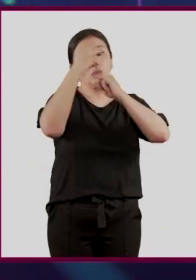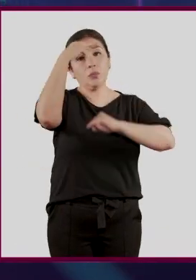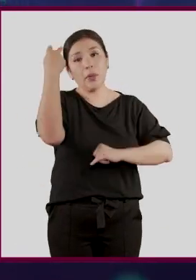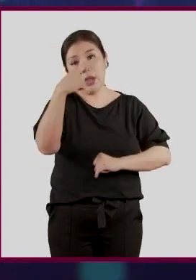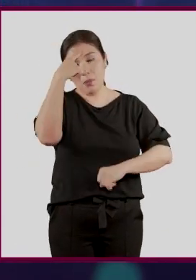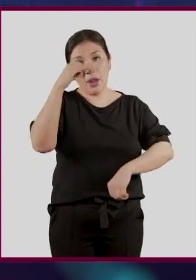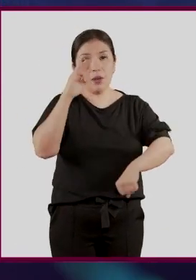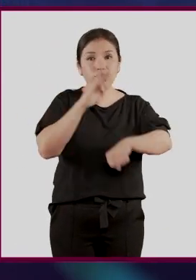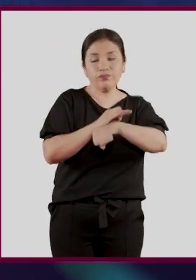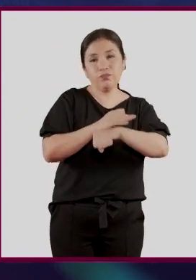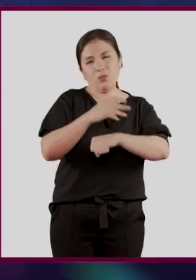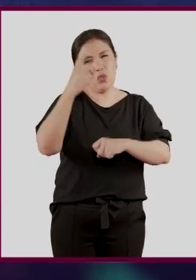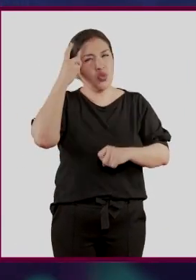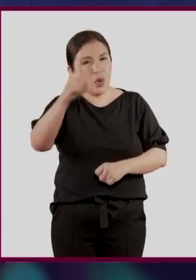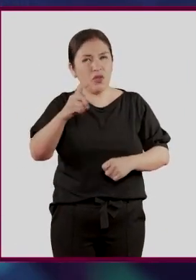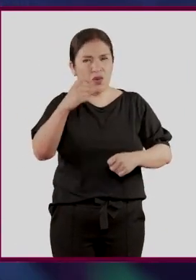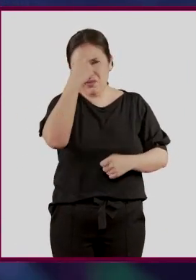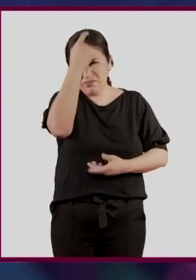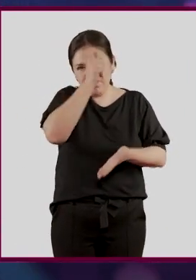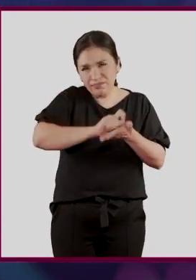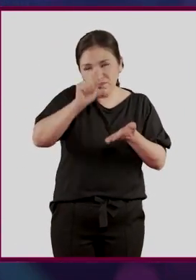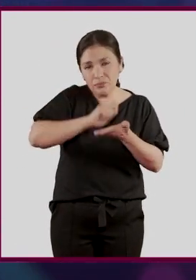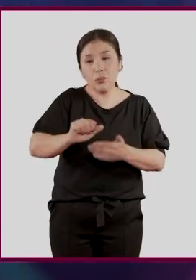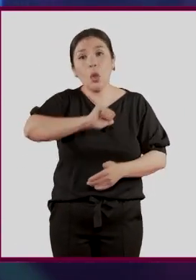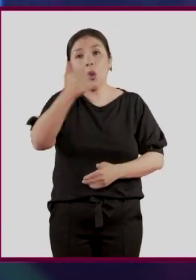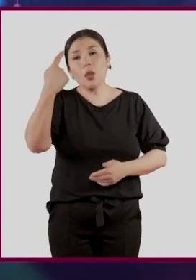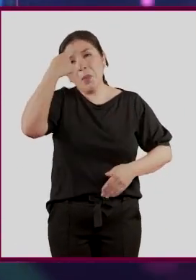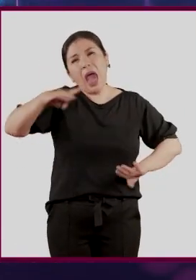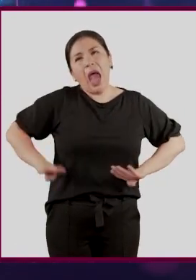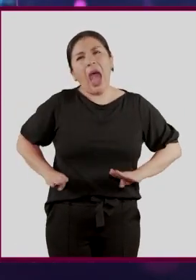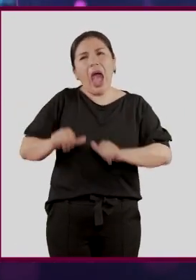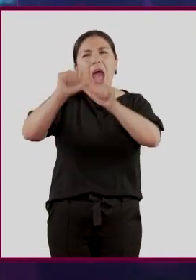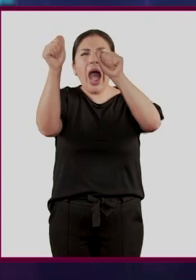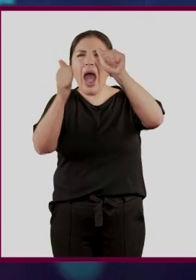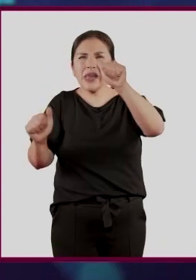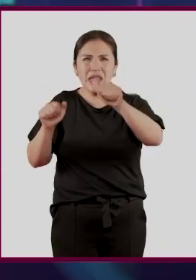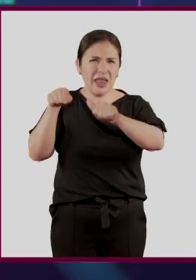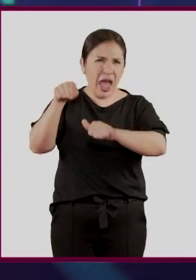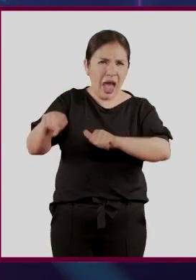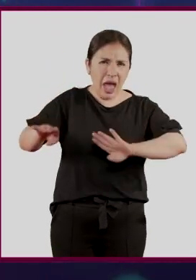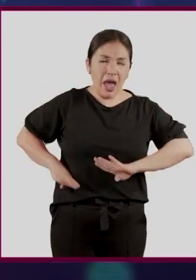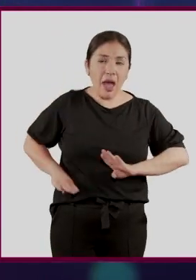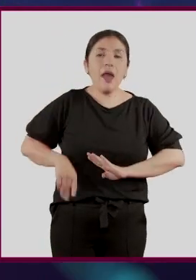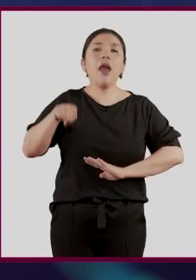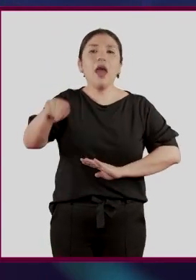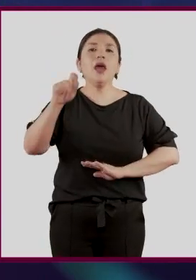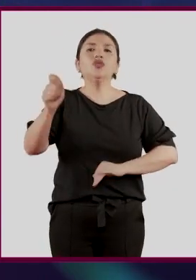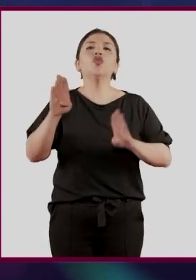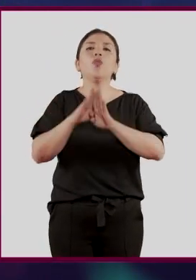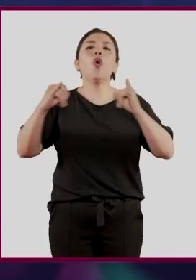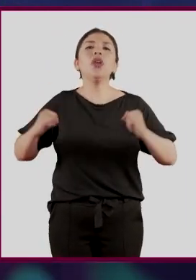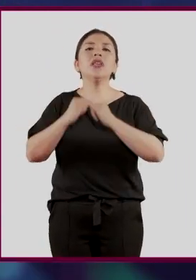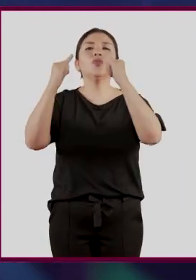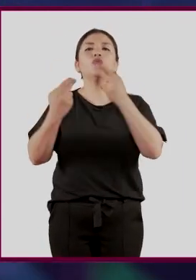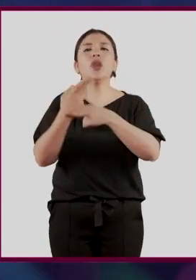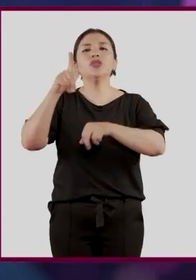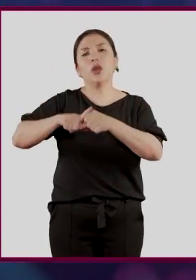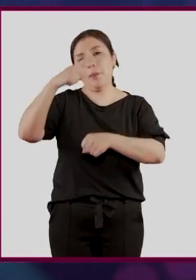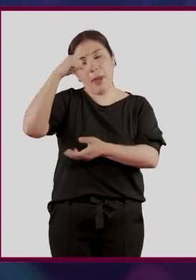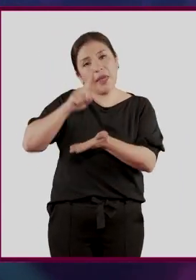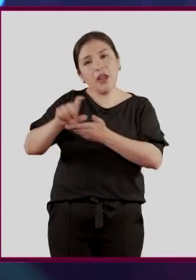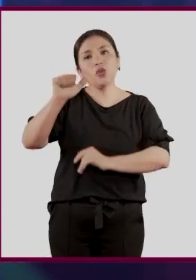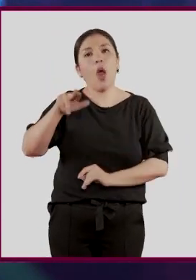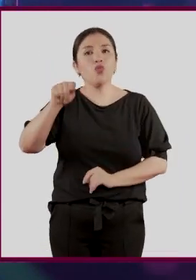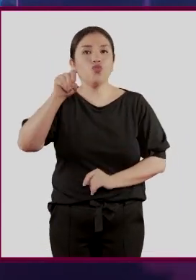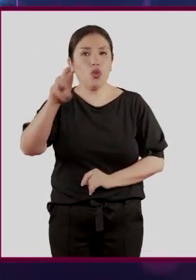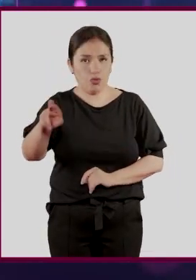de la Propiedad Intelectual, y en lo que respecta a obras de carácter artístico viene siendo el Instituto Nacional del Derecho